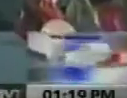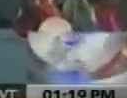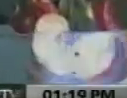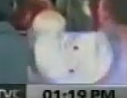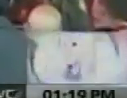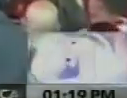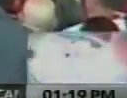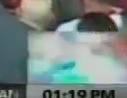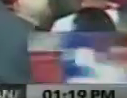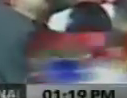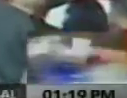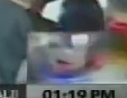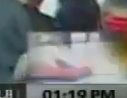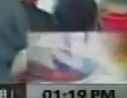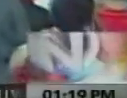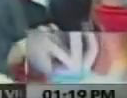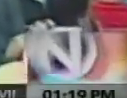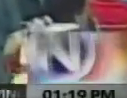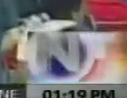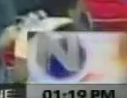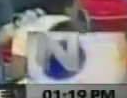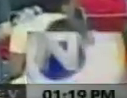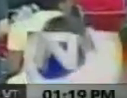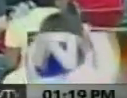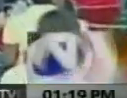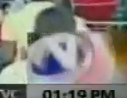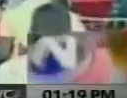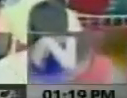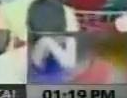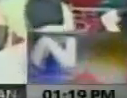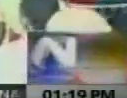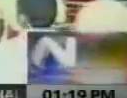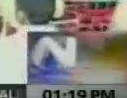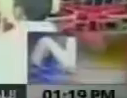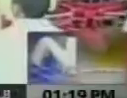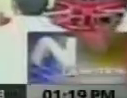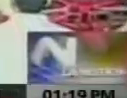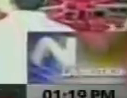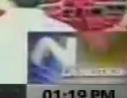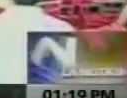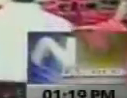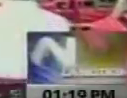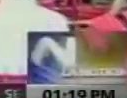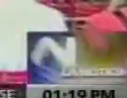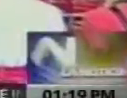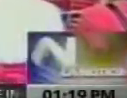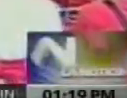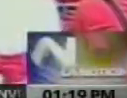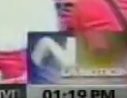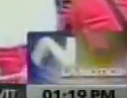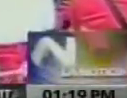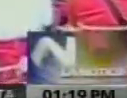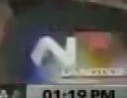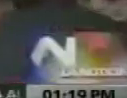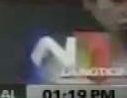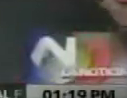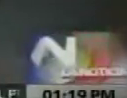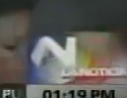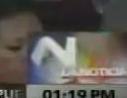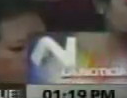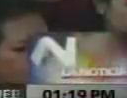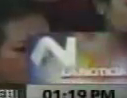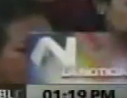de Petróleos de Venezuela, Sociedad Anónima, PDVSA. Palabras de Yurbis Gómez, directora